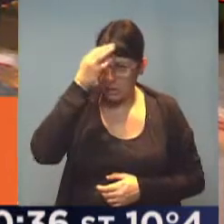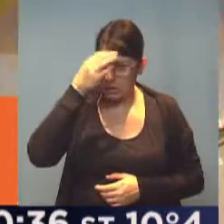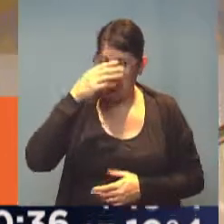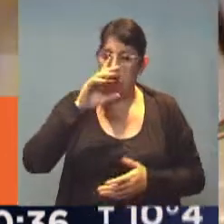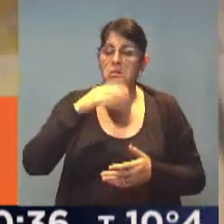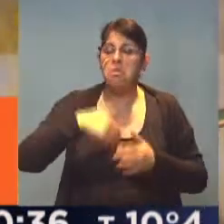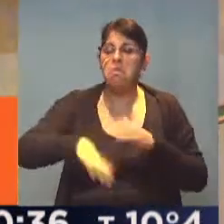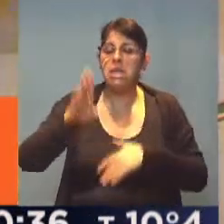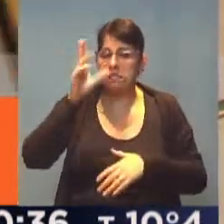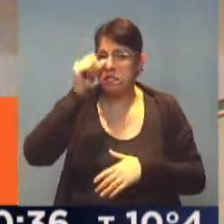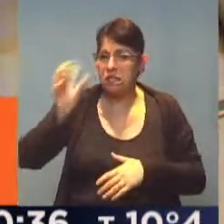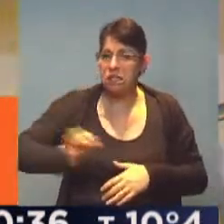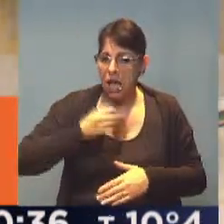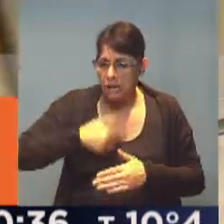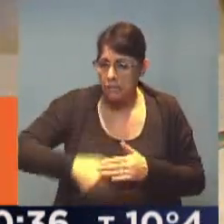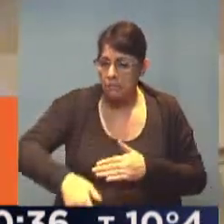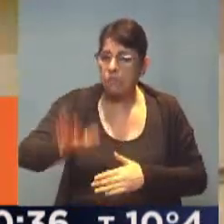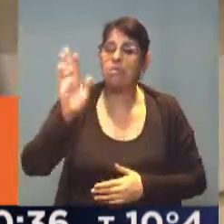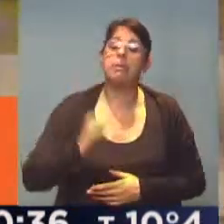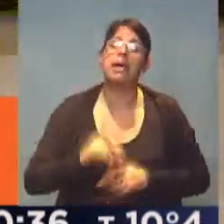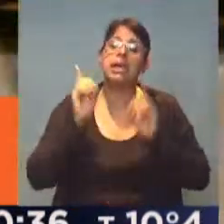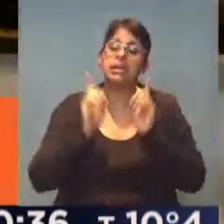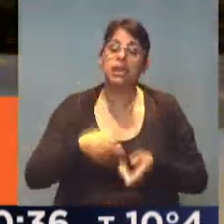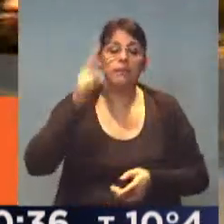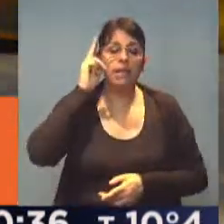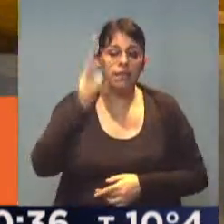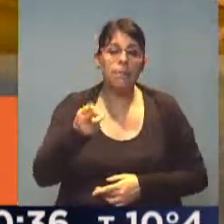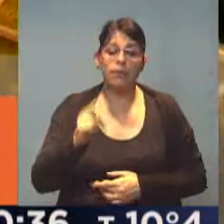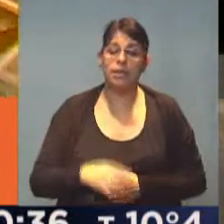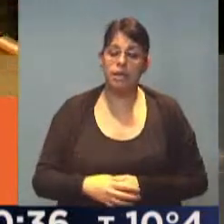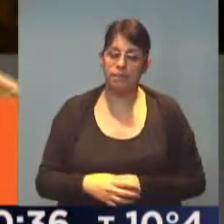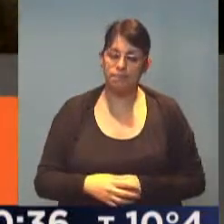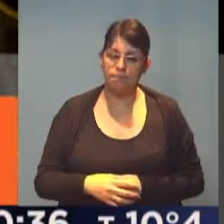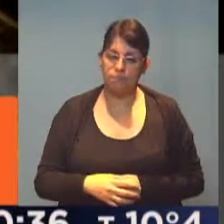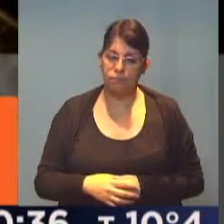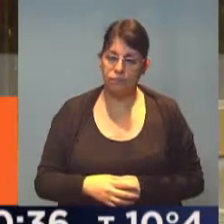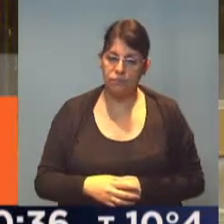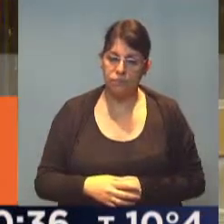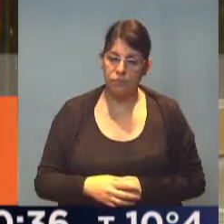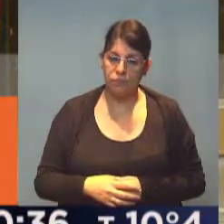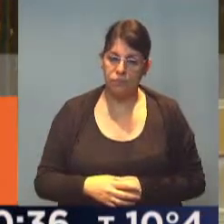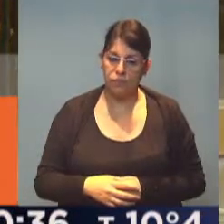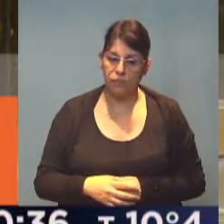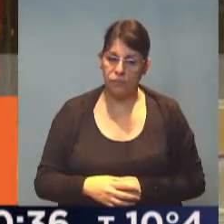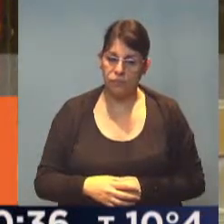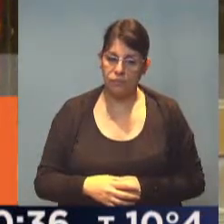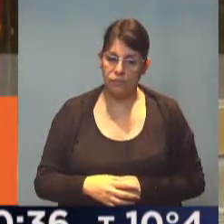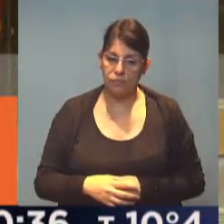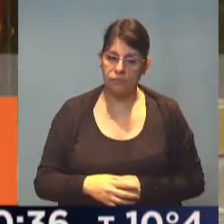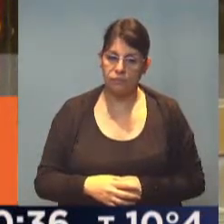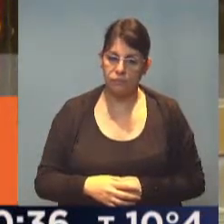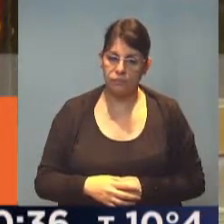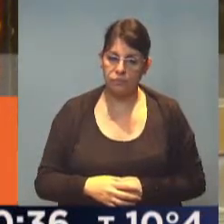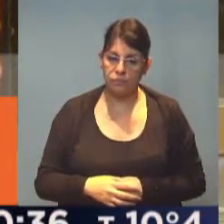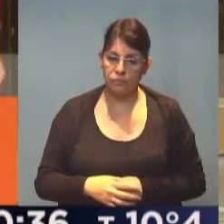60 años más, tranquilos, y sobre todo se han respetado todos los cuidados que tenían que tener